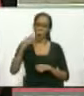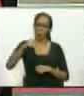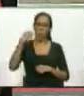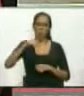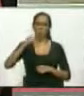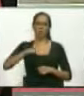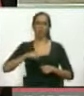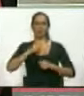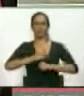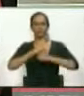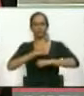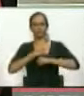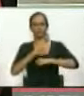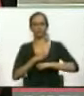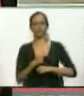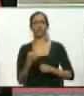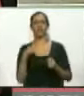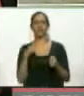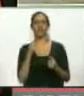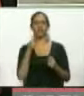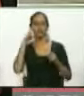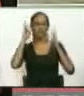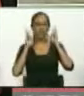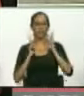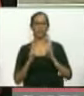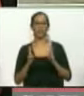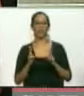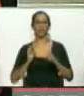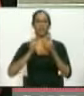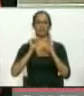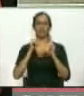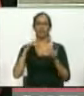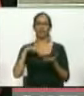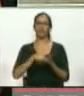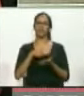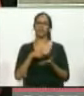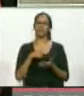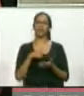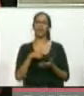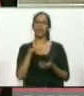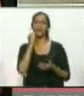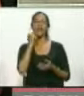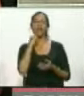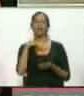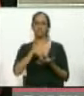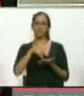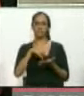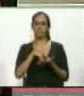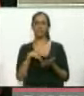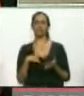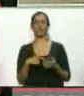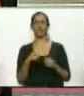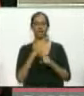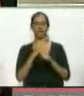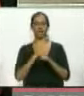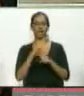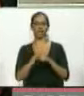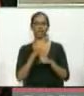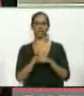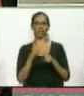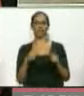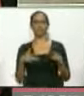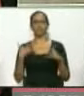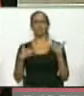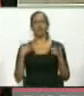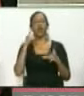como se los dije esto lo vamos a limpiar de verdad y la épica carabobeña será nuevamente un espectáculo para todos los trabajadores que le dan vida a este espectáculo centenario